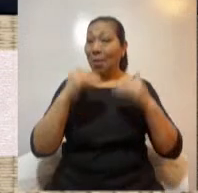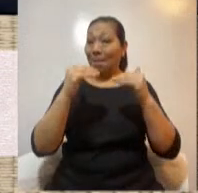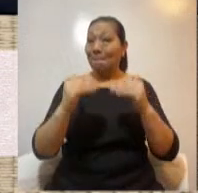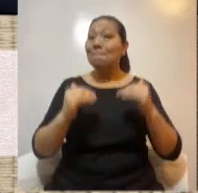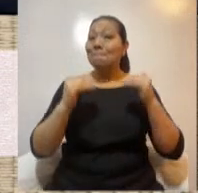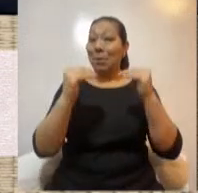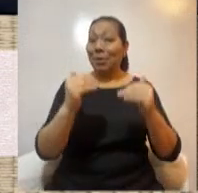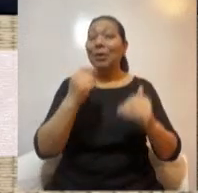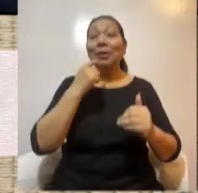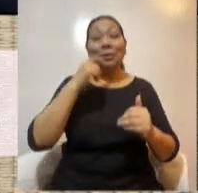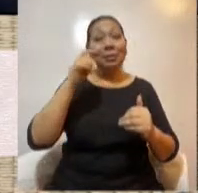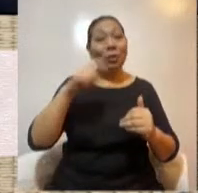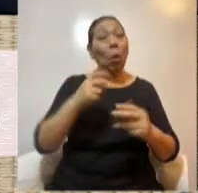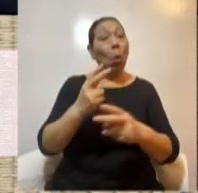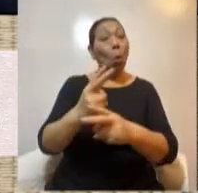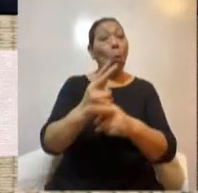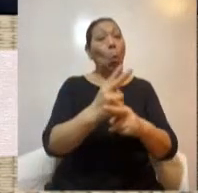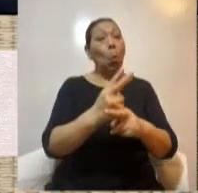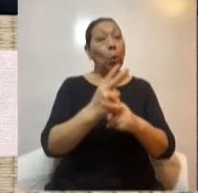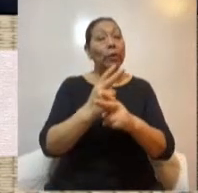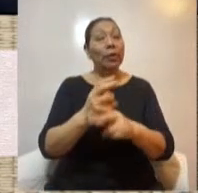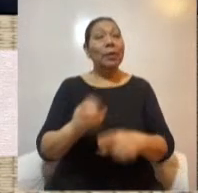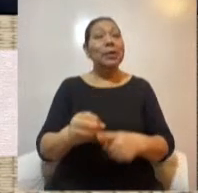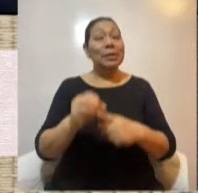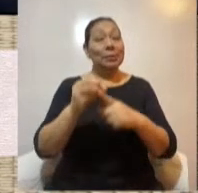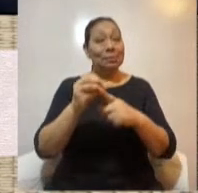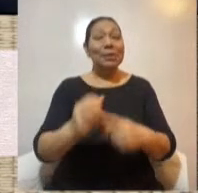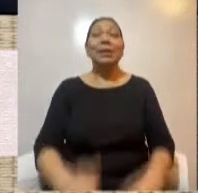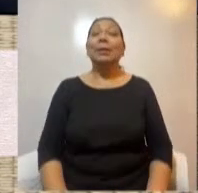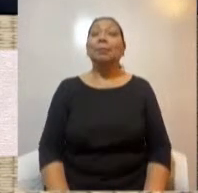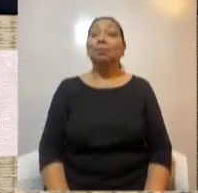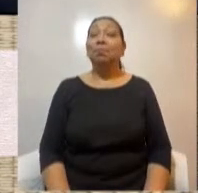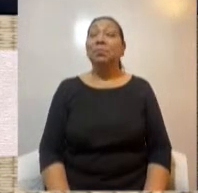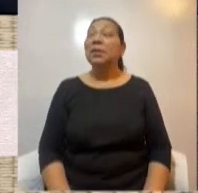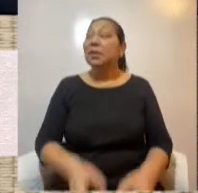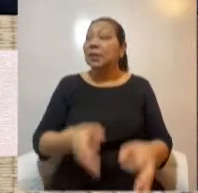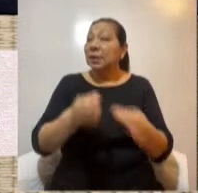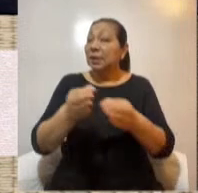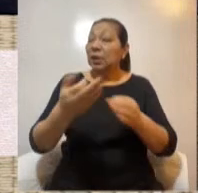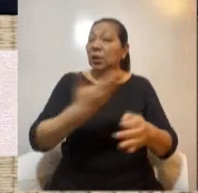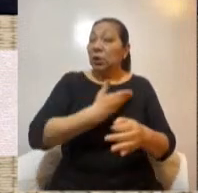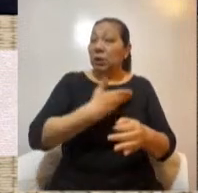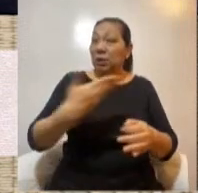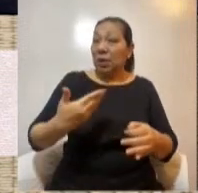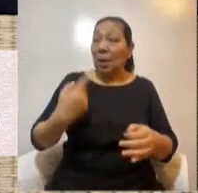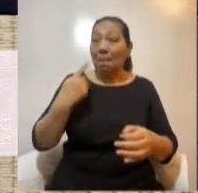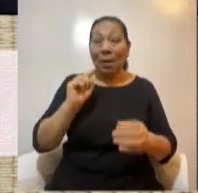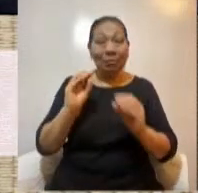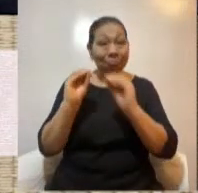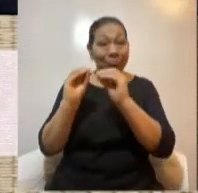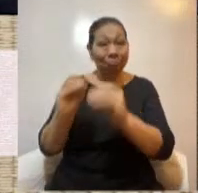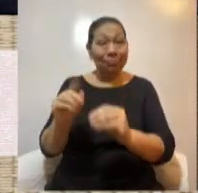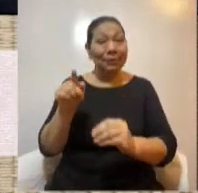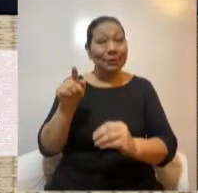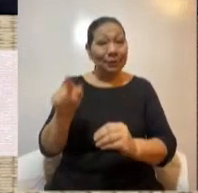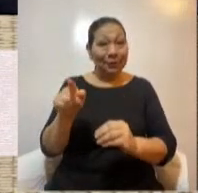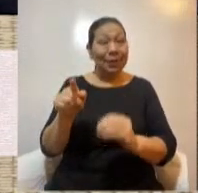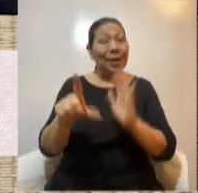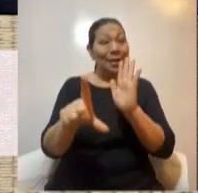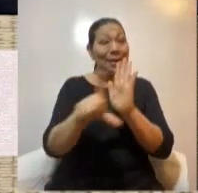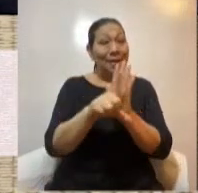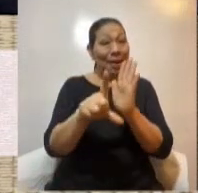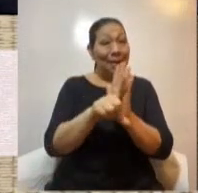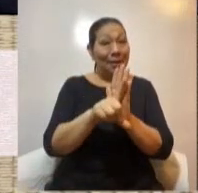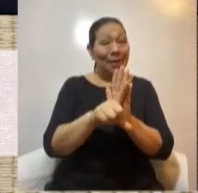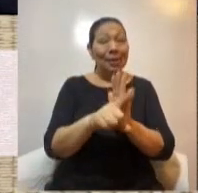adulta mayor que requería de cuidados especiales. El argumento del gobierno para la denegatoria era